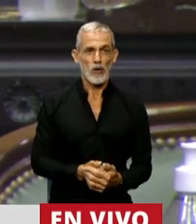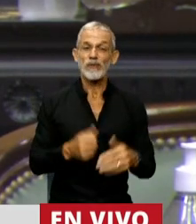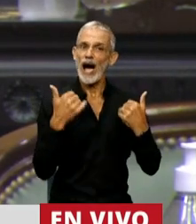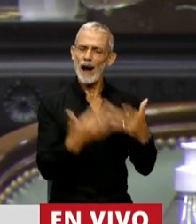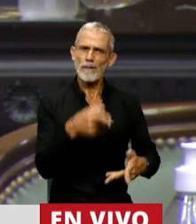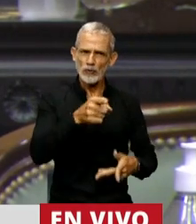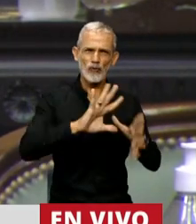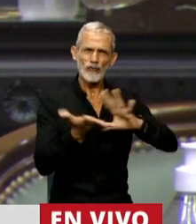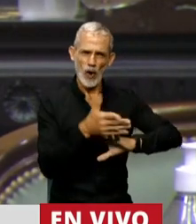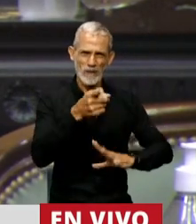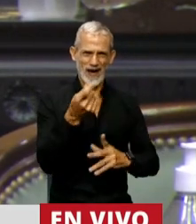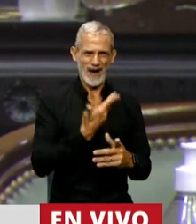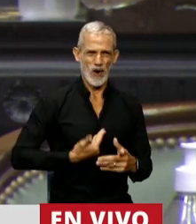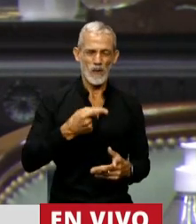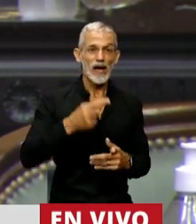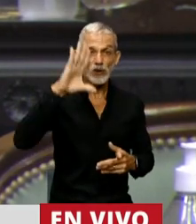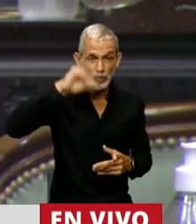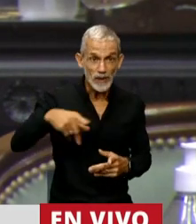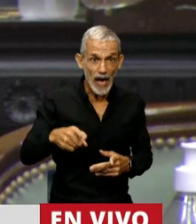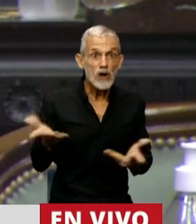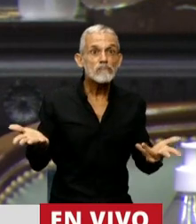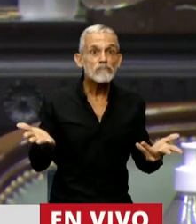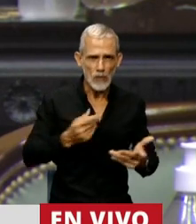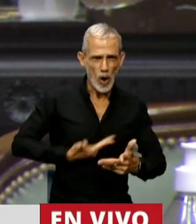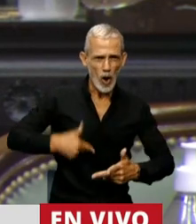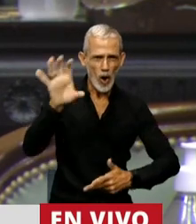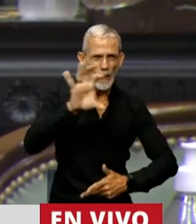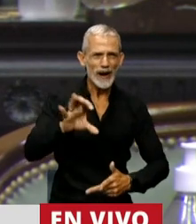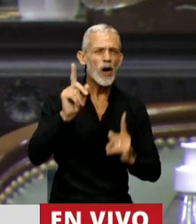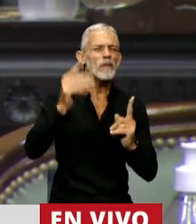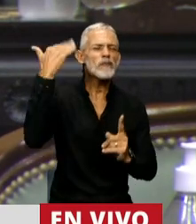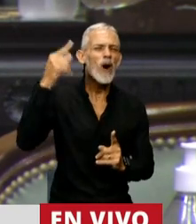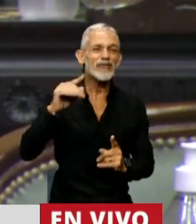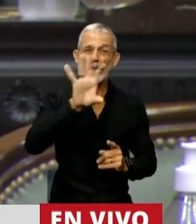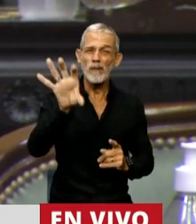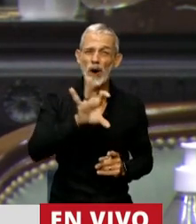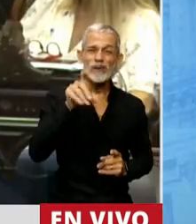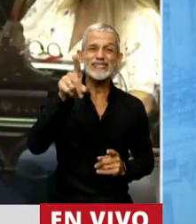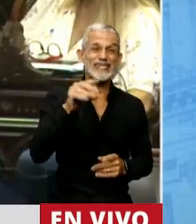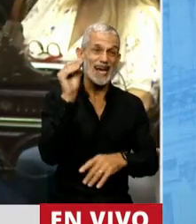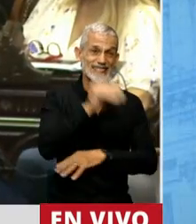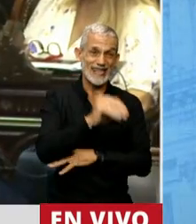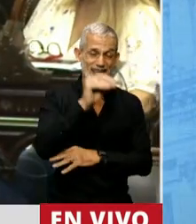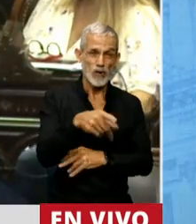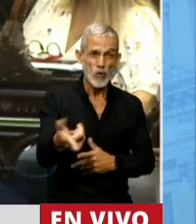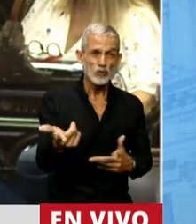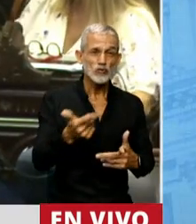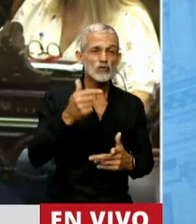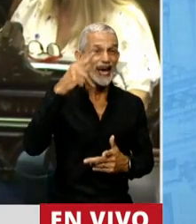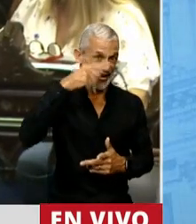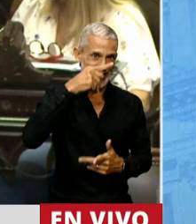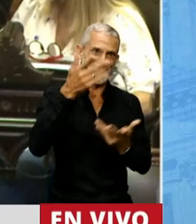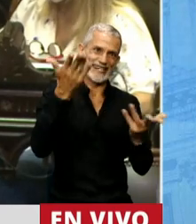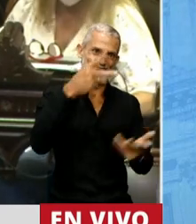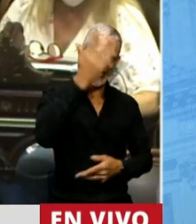avalando ese modelo? ¿O no se acuerdan del gobernador del entonces gobernador de la provincia de Santa Cruz, Néstor